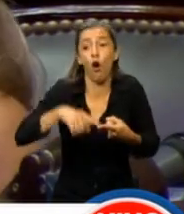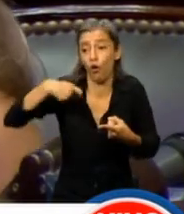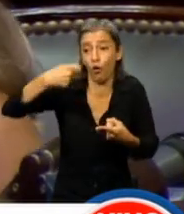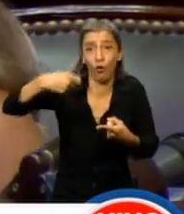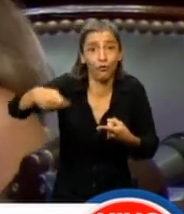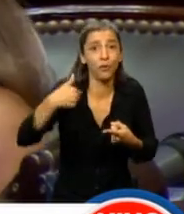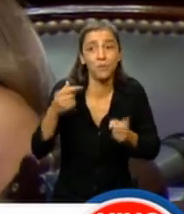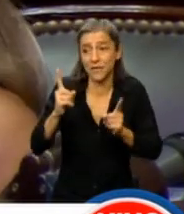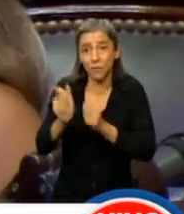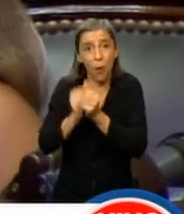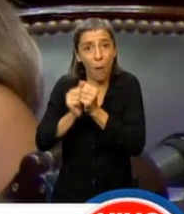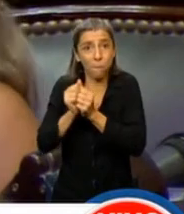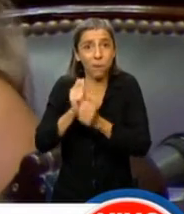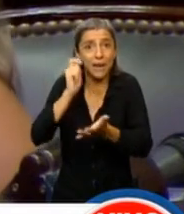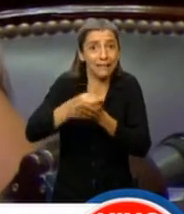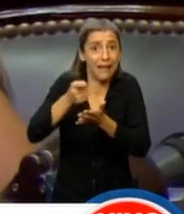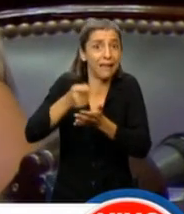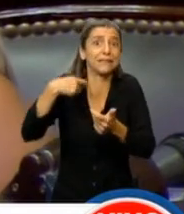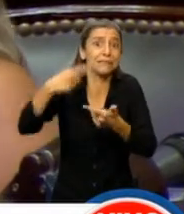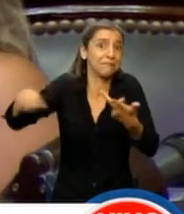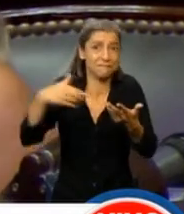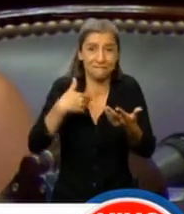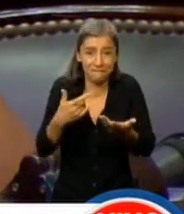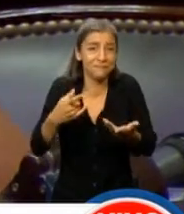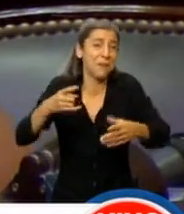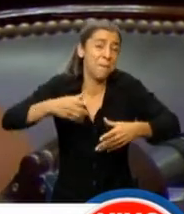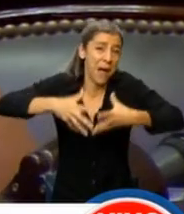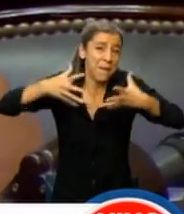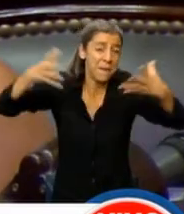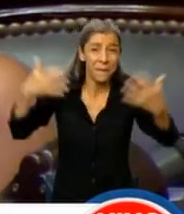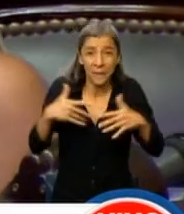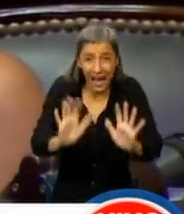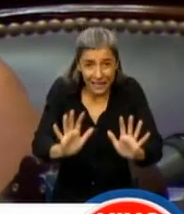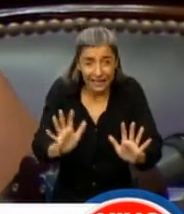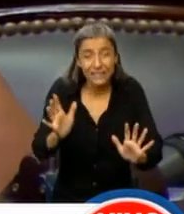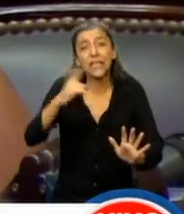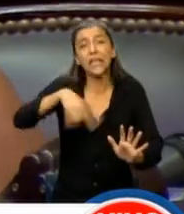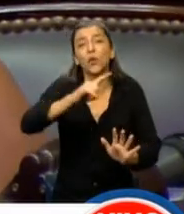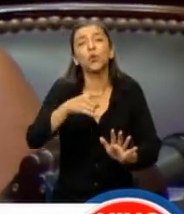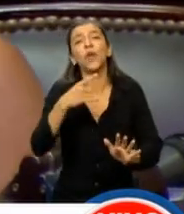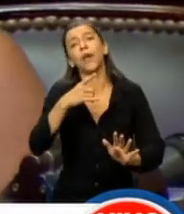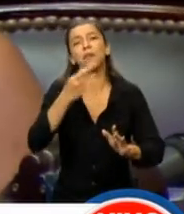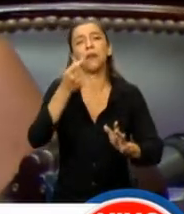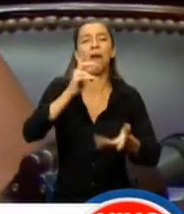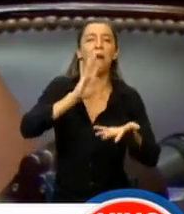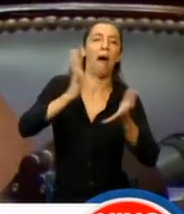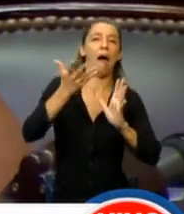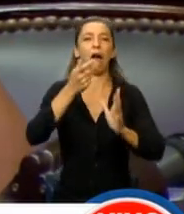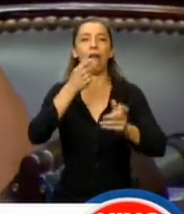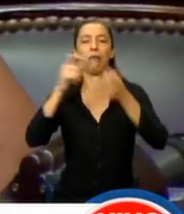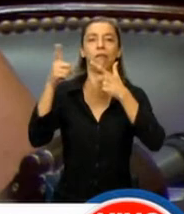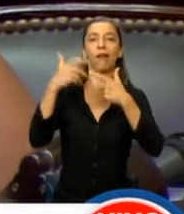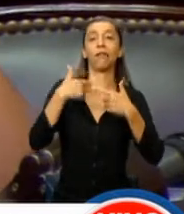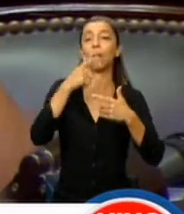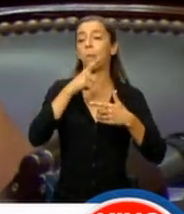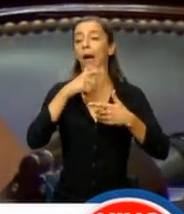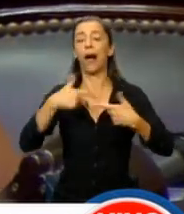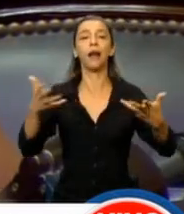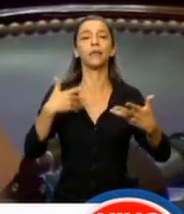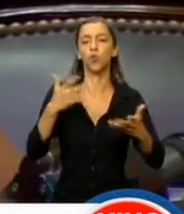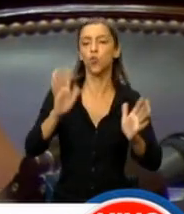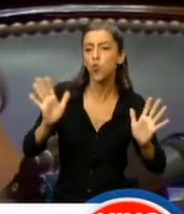pandemia, un festival de baja de contribuciones patronales. Todos esos programas que se lo venden como empleo joven, trabajemos todos, ¿saben